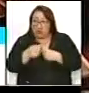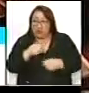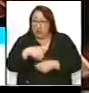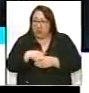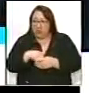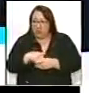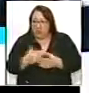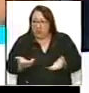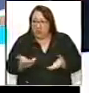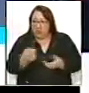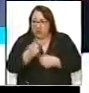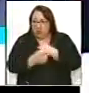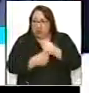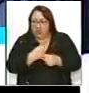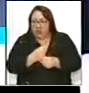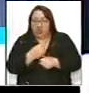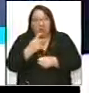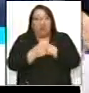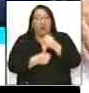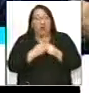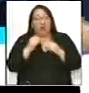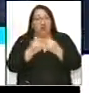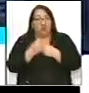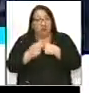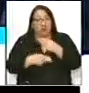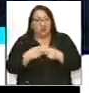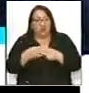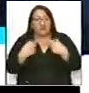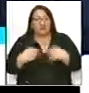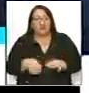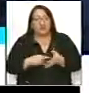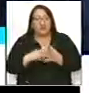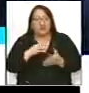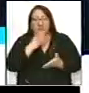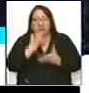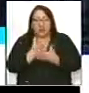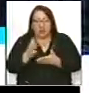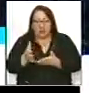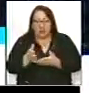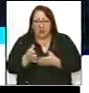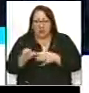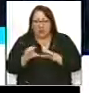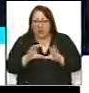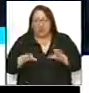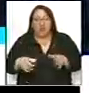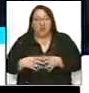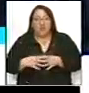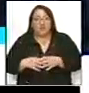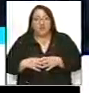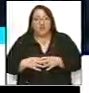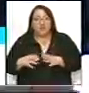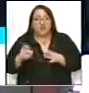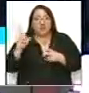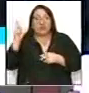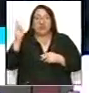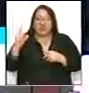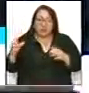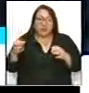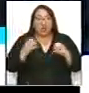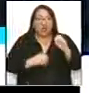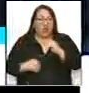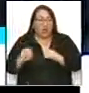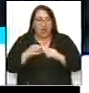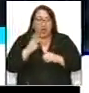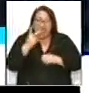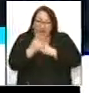elecciones, o menos, un año? ¿En un año los partidos nacionales que adolecen de ese problema van a lograr generar liderazgos,